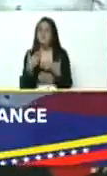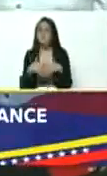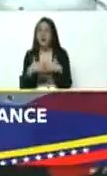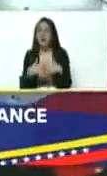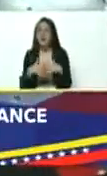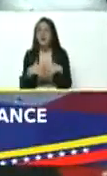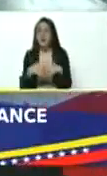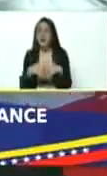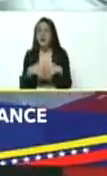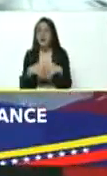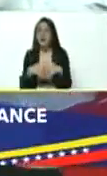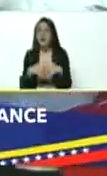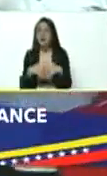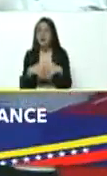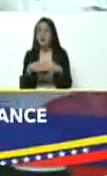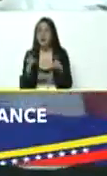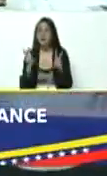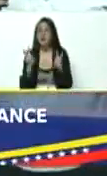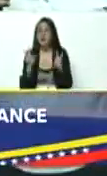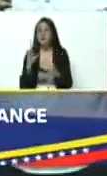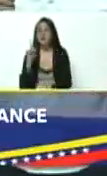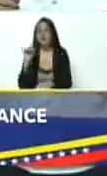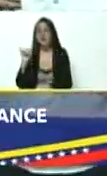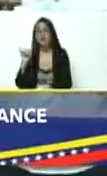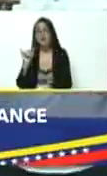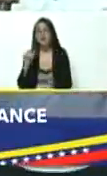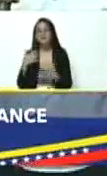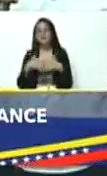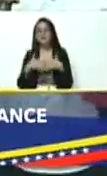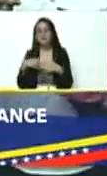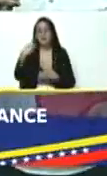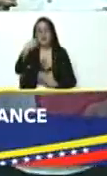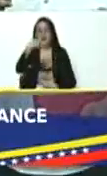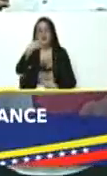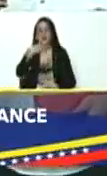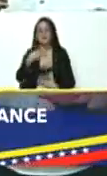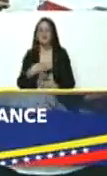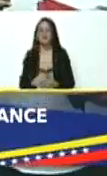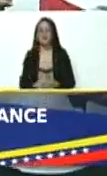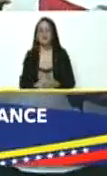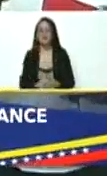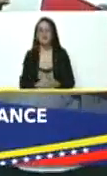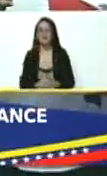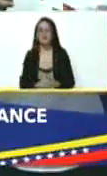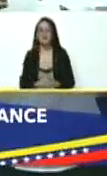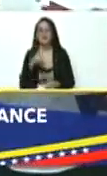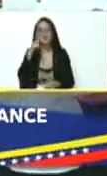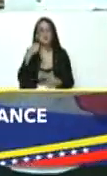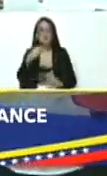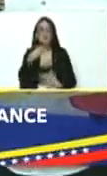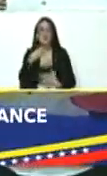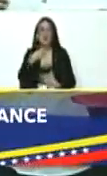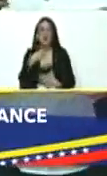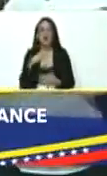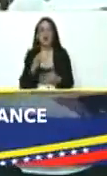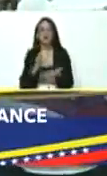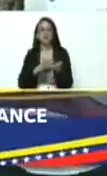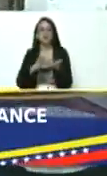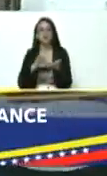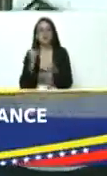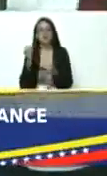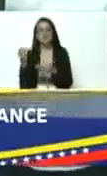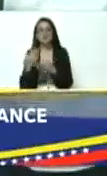digitalizadora. Ya llevamos cuatro CDI que le estamos dotando de máquinas digitalizadoras para Rayos X. De manera que la gente se hace sus placas digitales y ya,